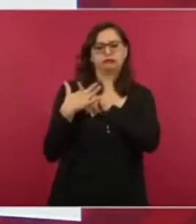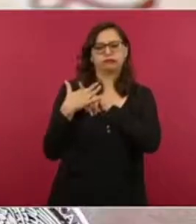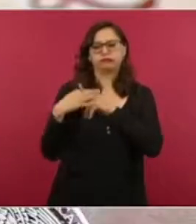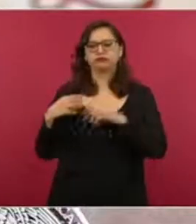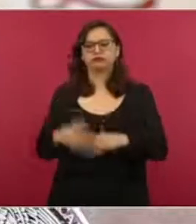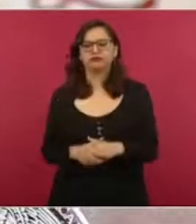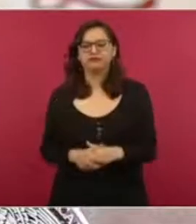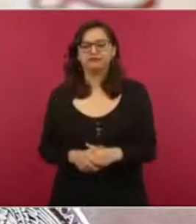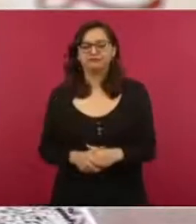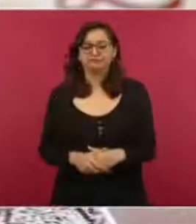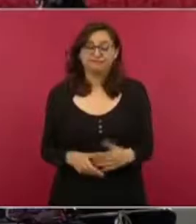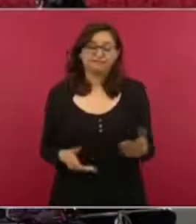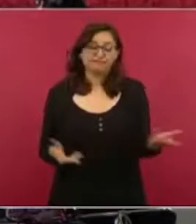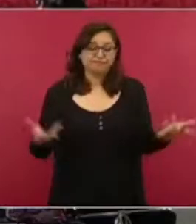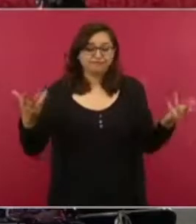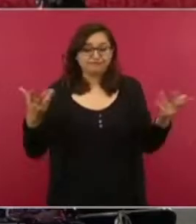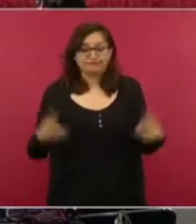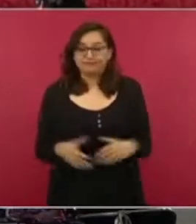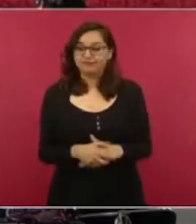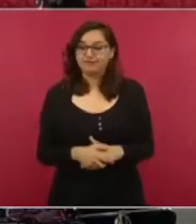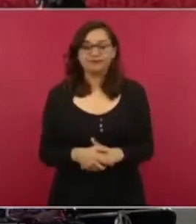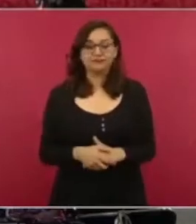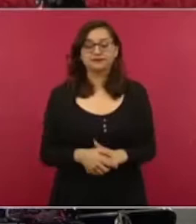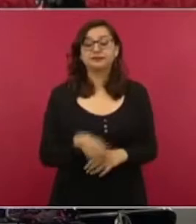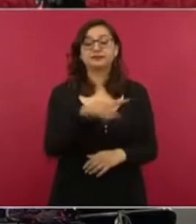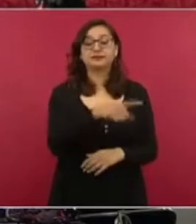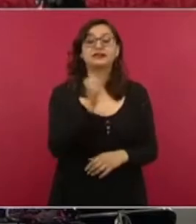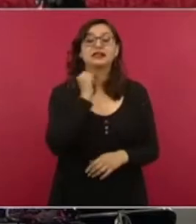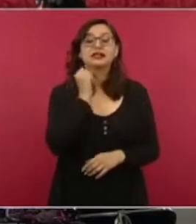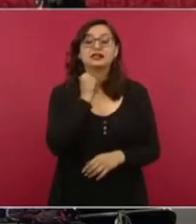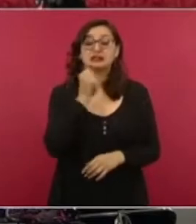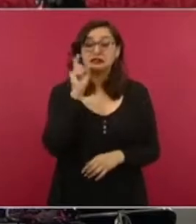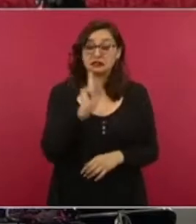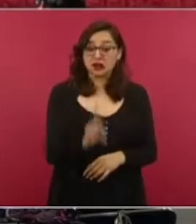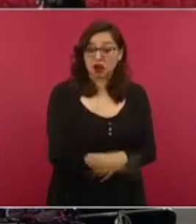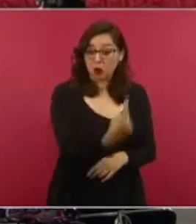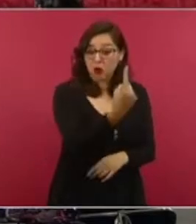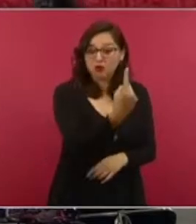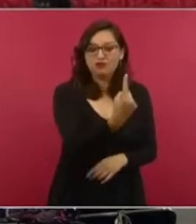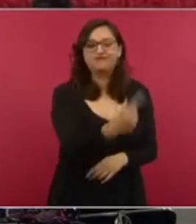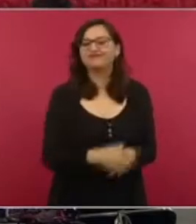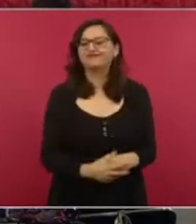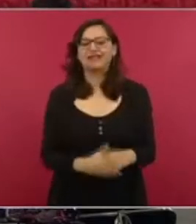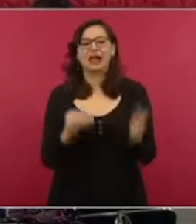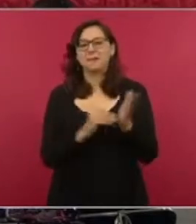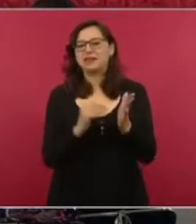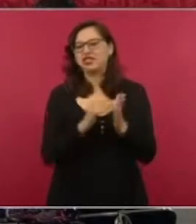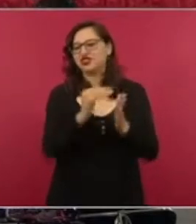típico. Y no es la senadora, son millones.